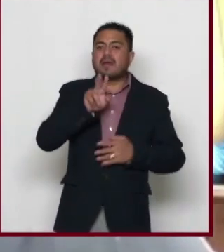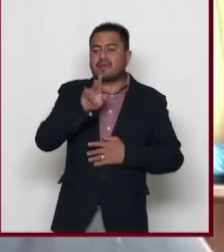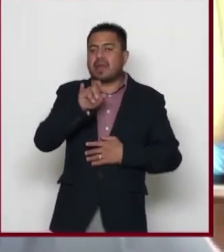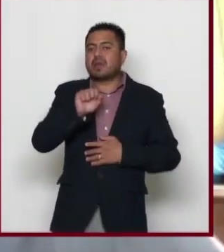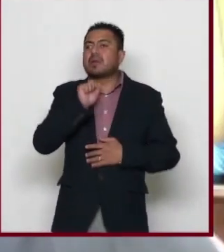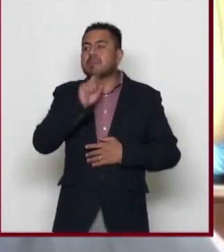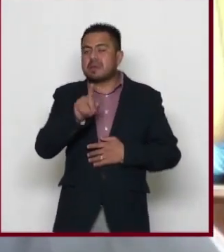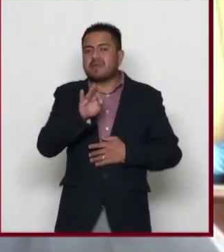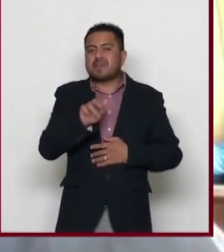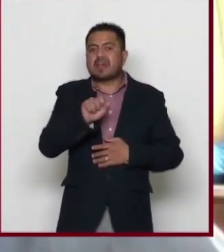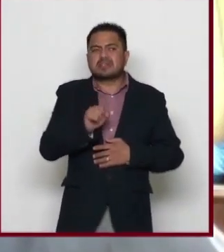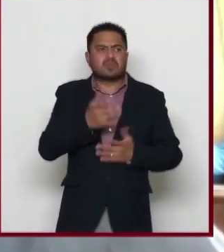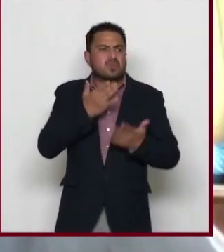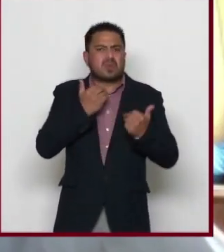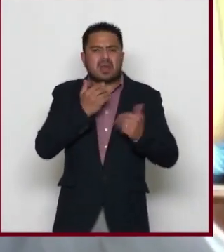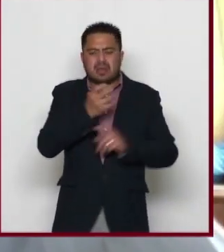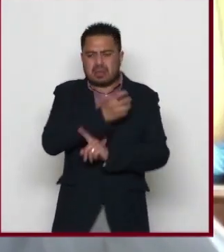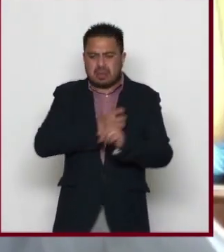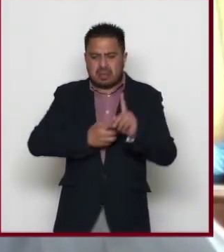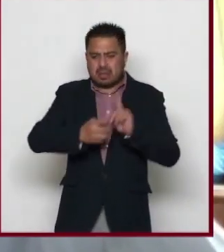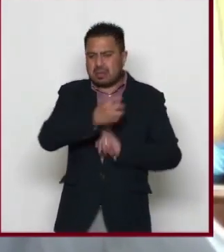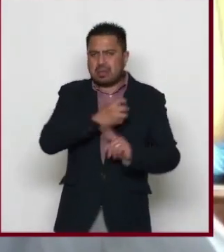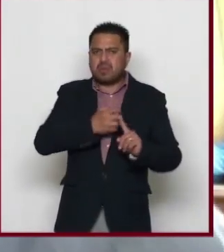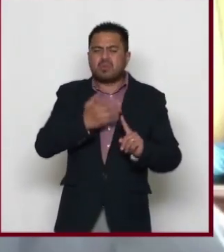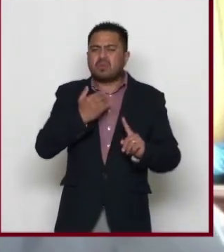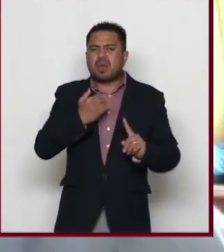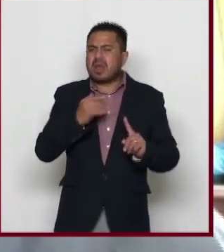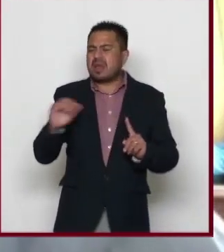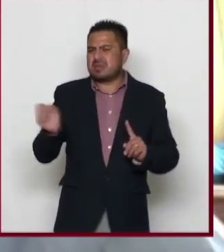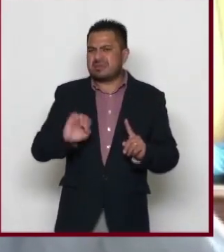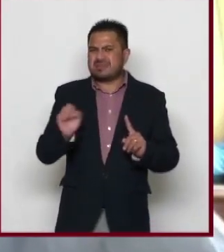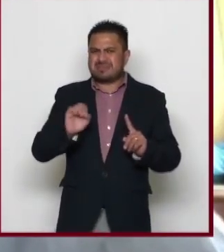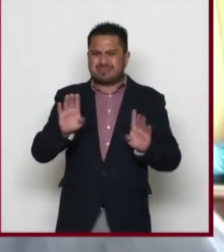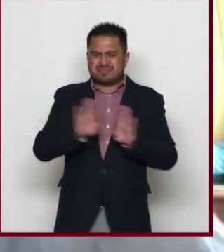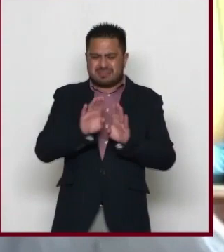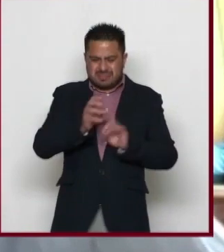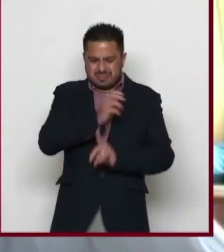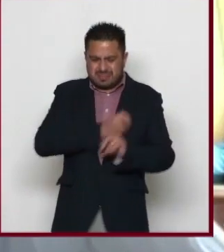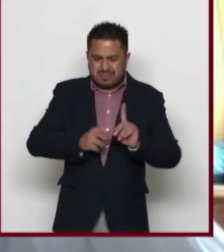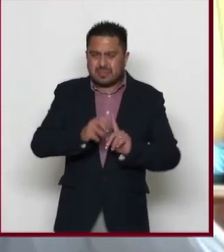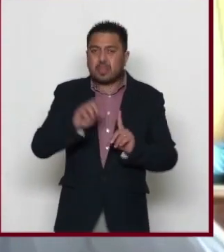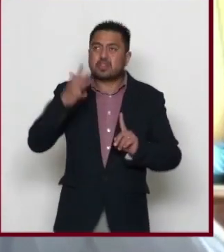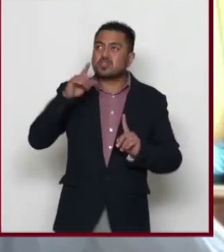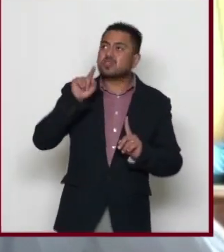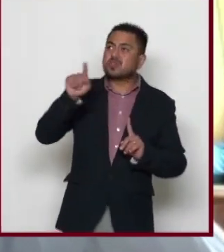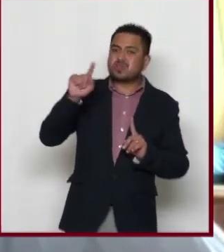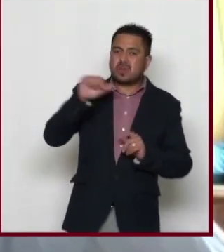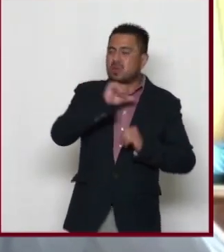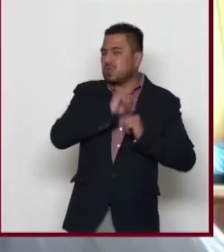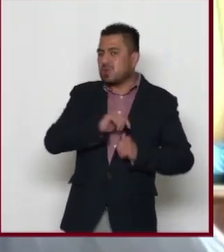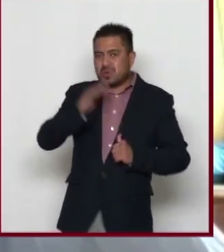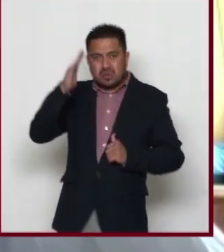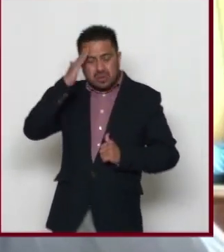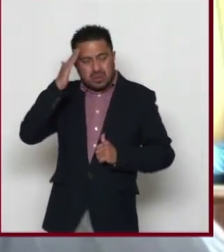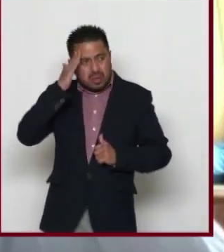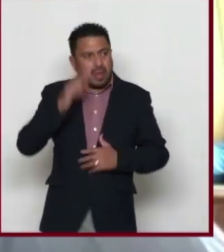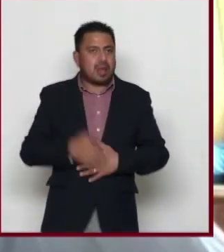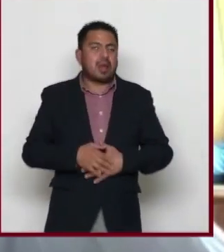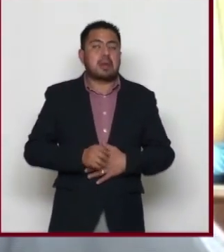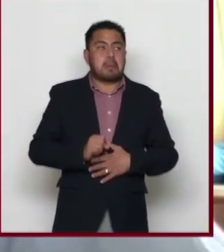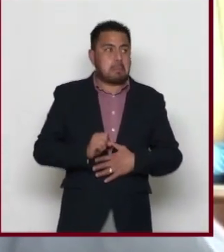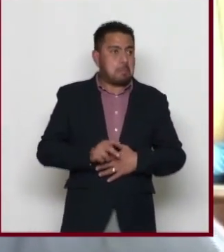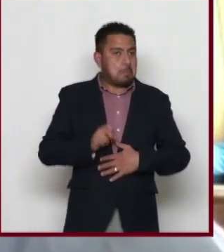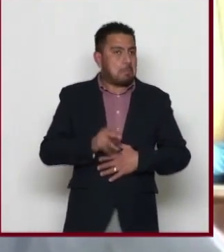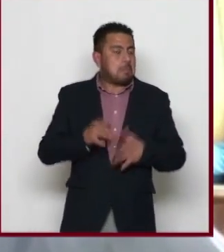entonces Galileo observó que Venus tiene fases también, lo que indicaba que no da vueltas alrededor de la Tierra,